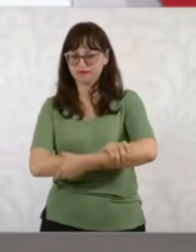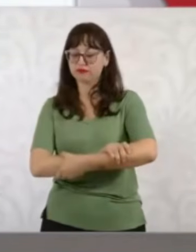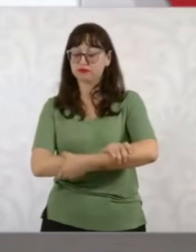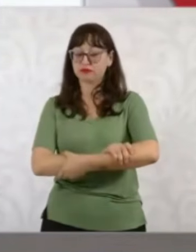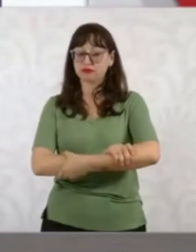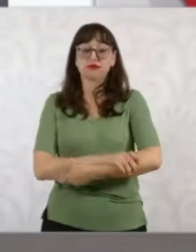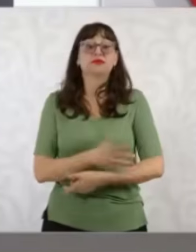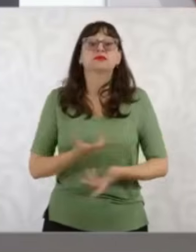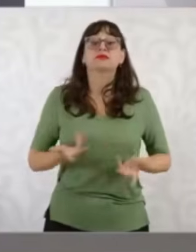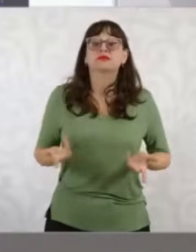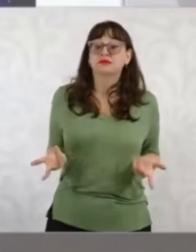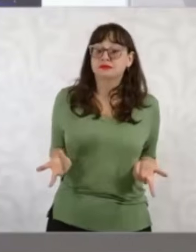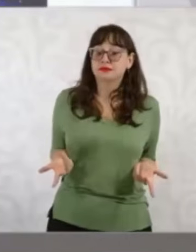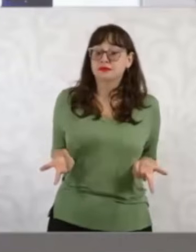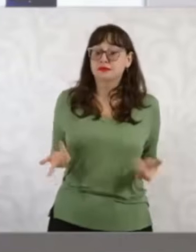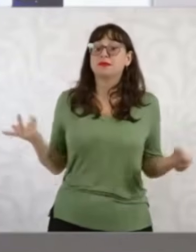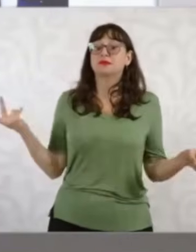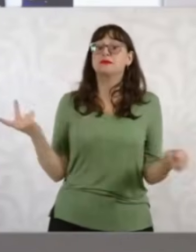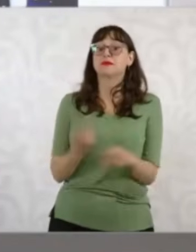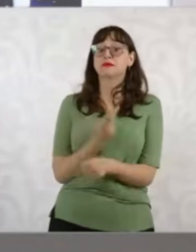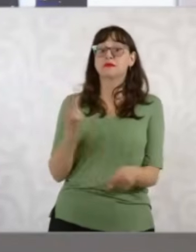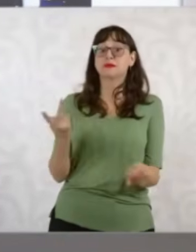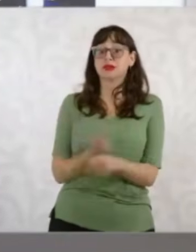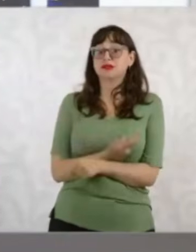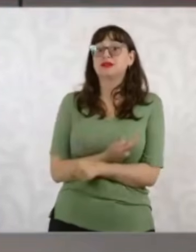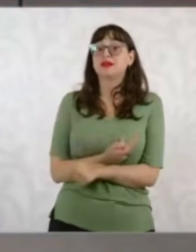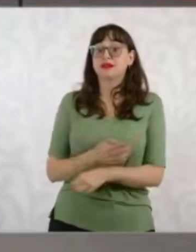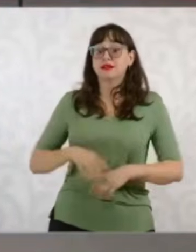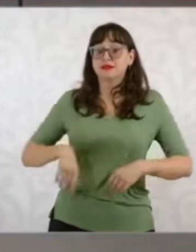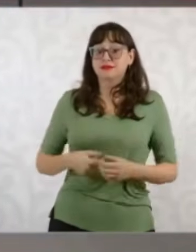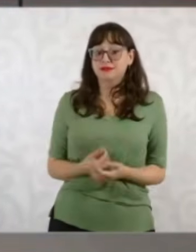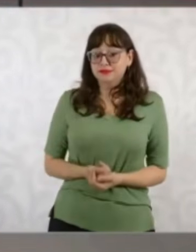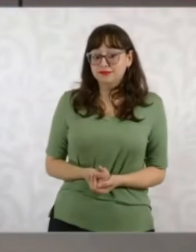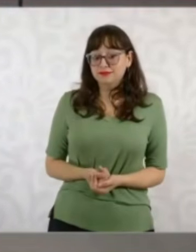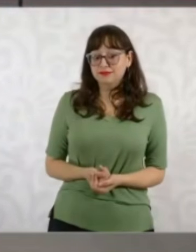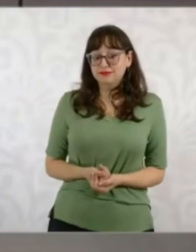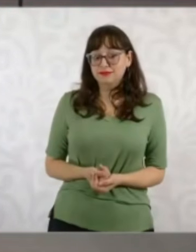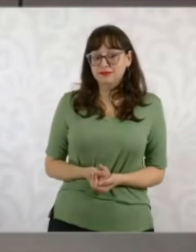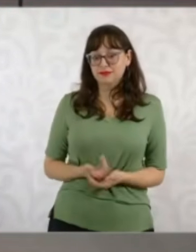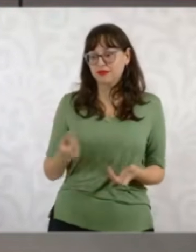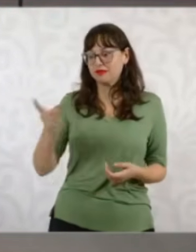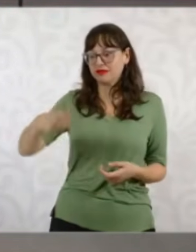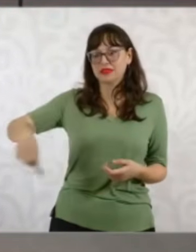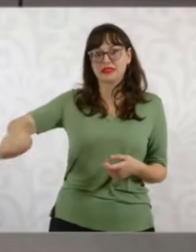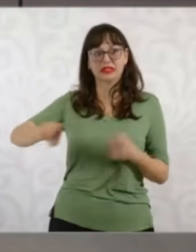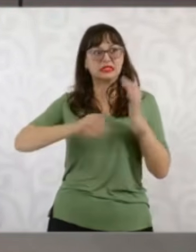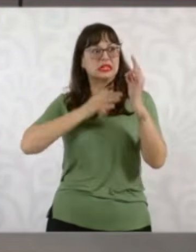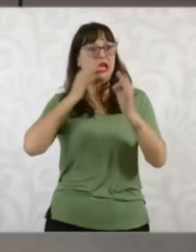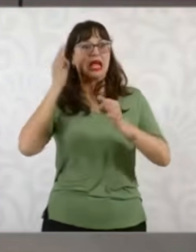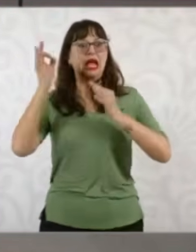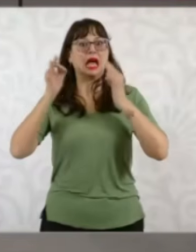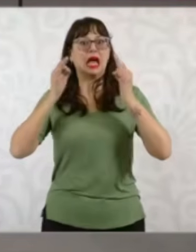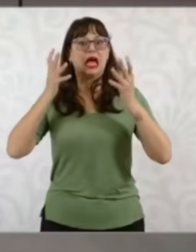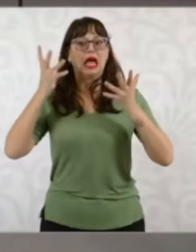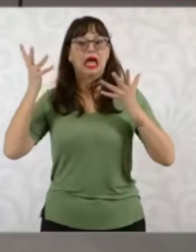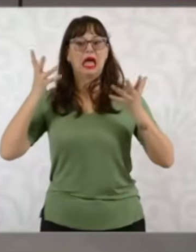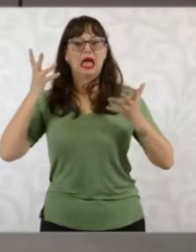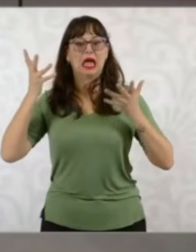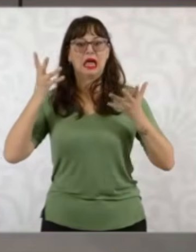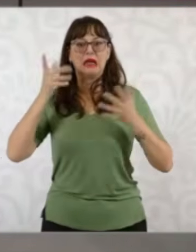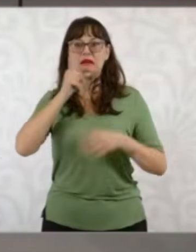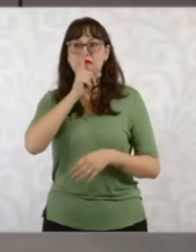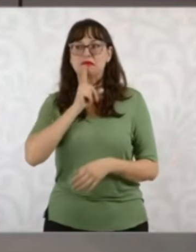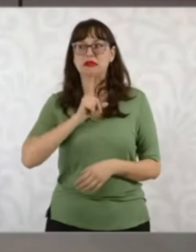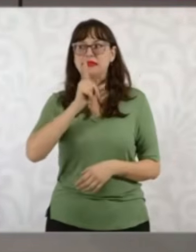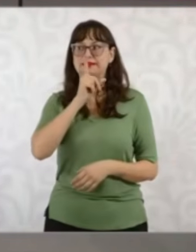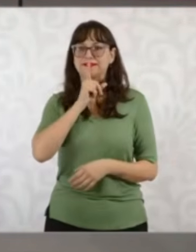Esto, sin lugar a dudas, pues tiraba la falsa narrativa de que había una